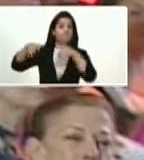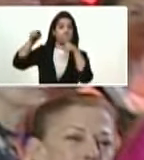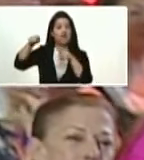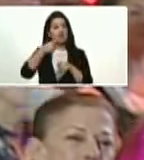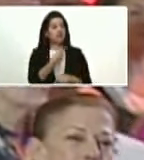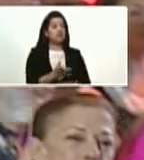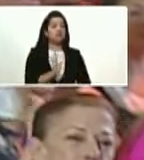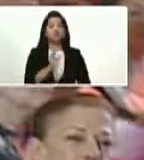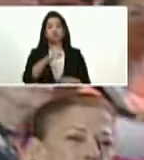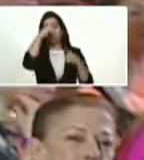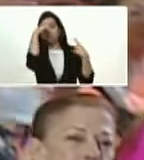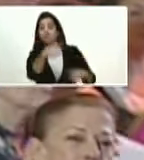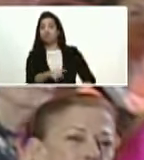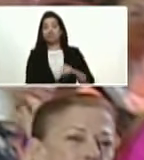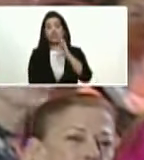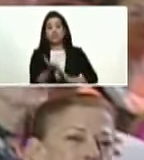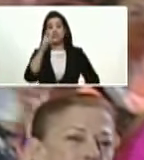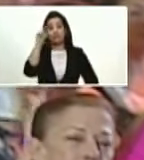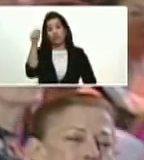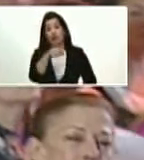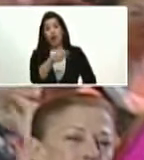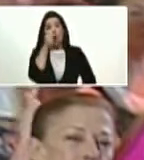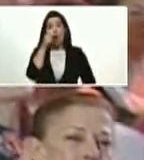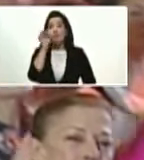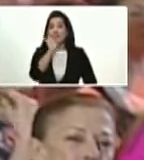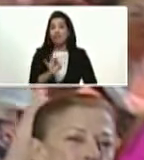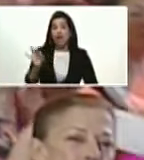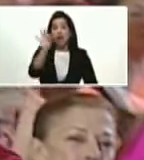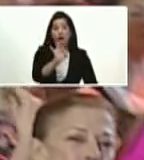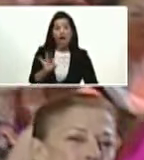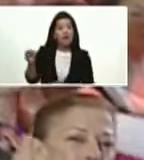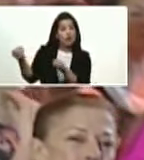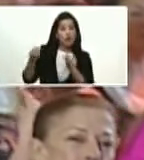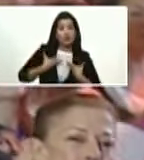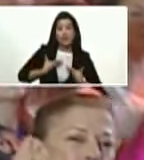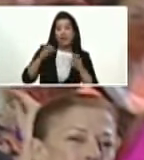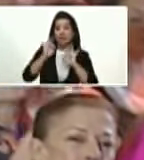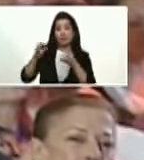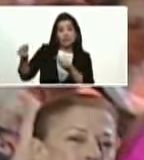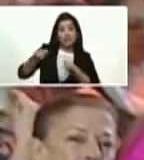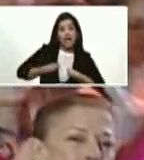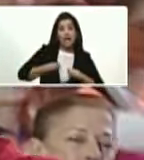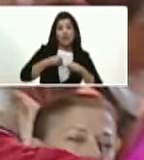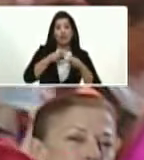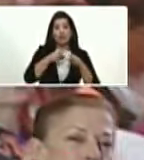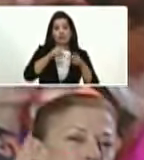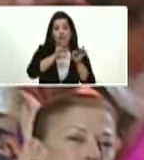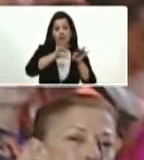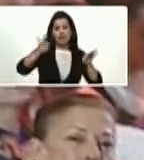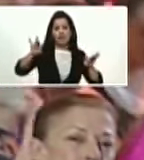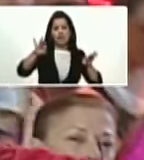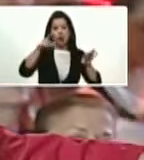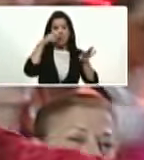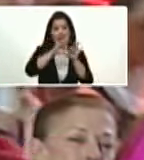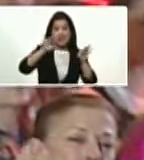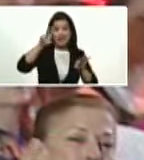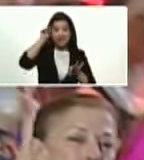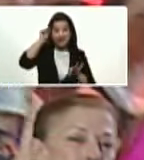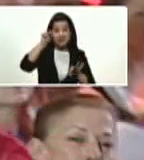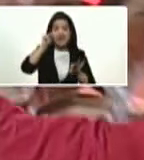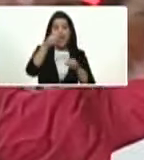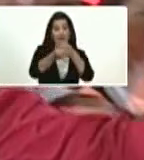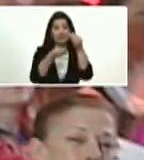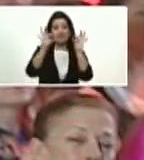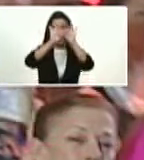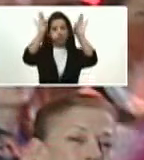planta. No daba el producto final al aluminio, sino que traficaba con la materia